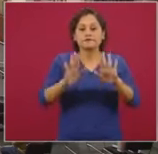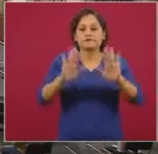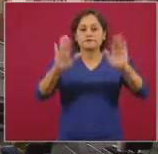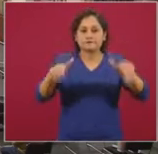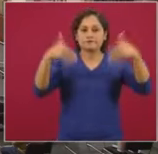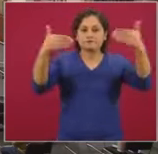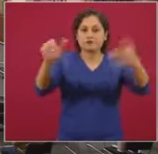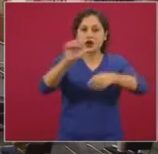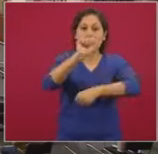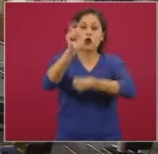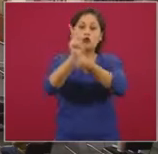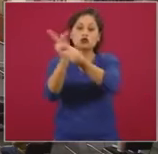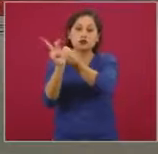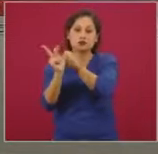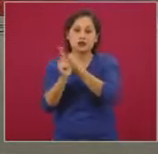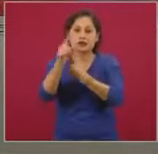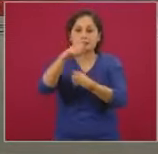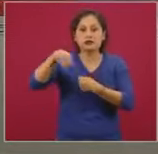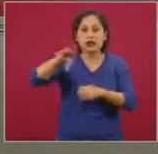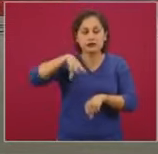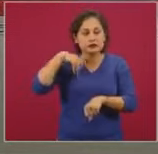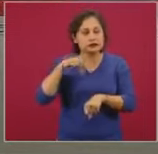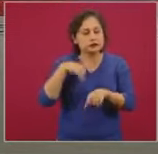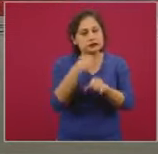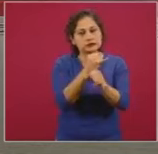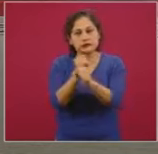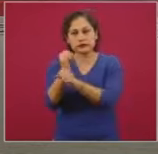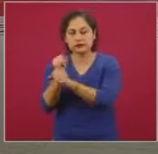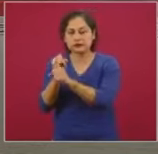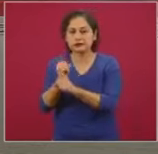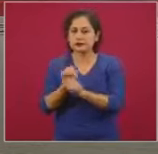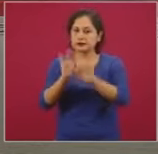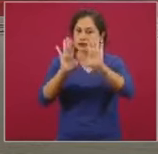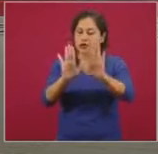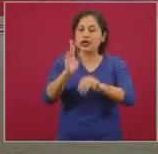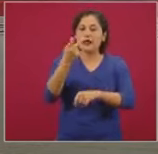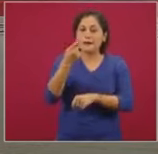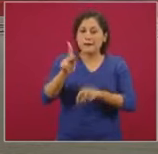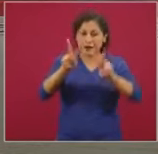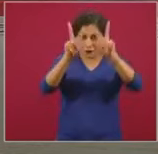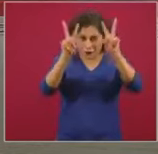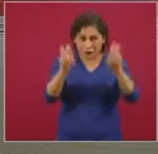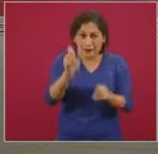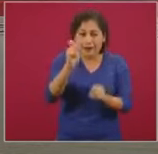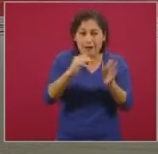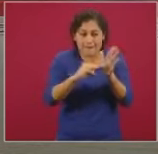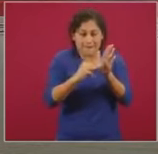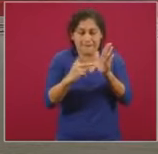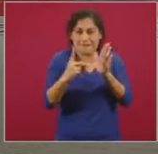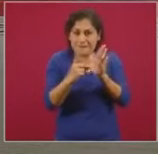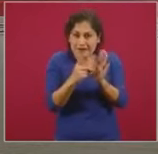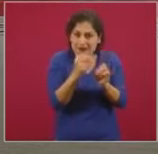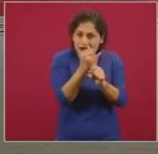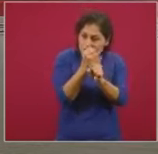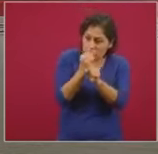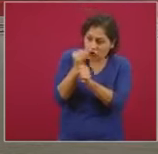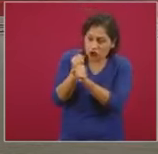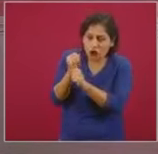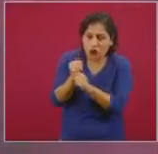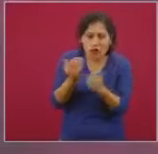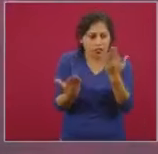Hay muchos países que han tratado de hacer esfuerzo, pero cuando uno trata de ver de manera metodológica, metódica, exactamente cómo se están